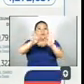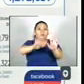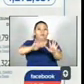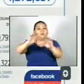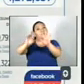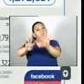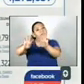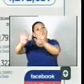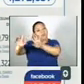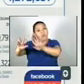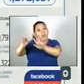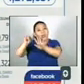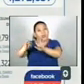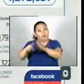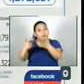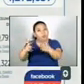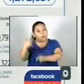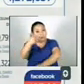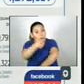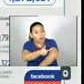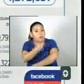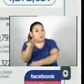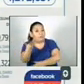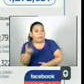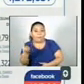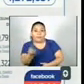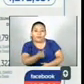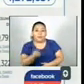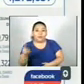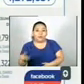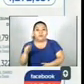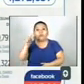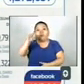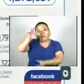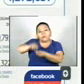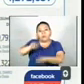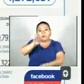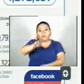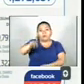3,283,993 son el número de vacunas que se han aplicado. De este total,